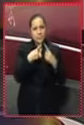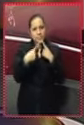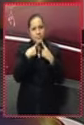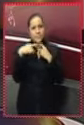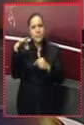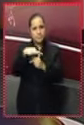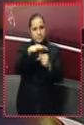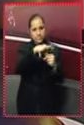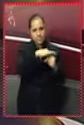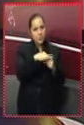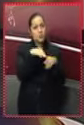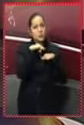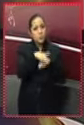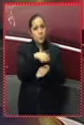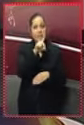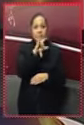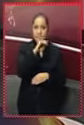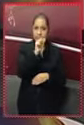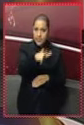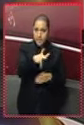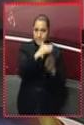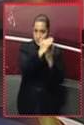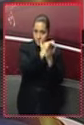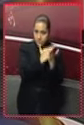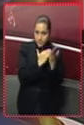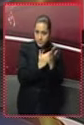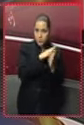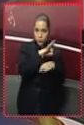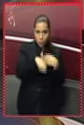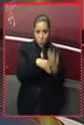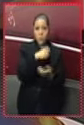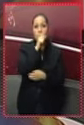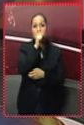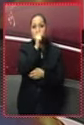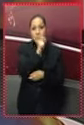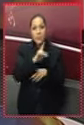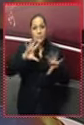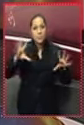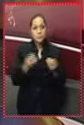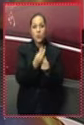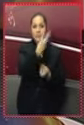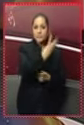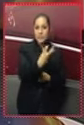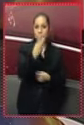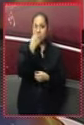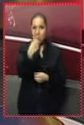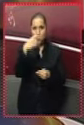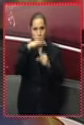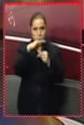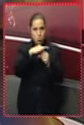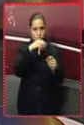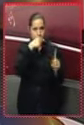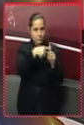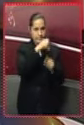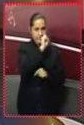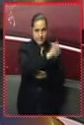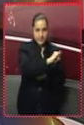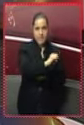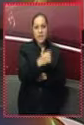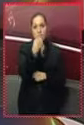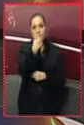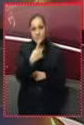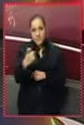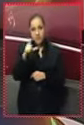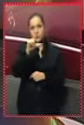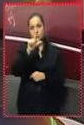en términos del dictamen y con las modificaciones aprobadas. Se validó con 301 votos en pro, 173 en contra y